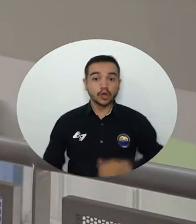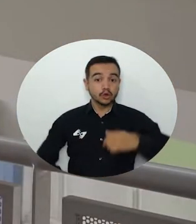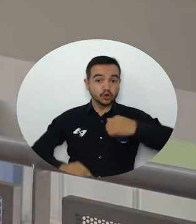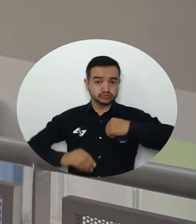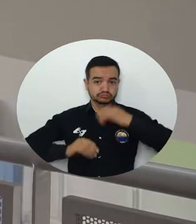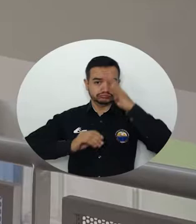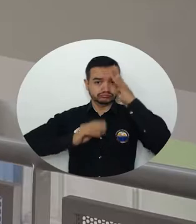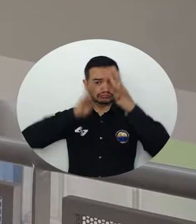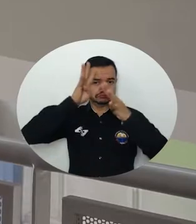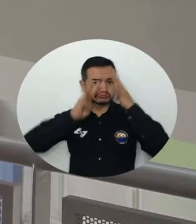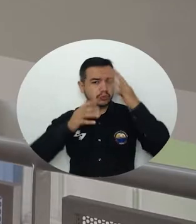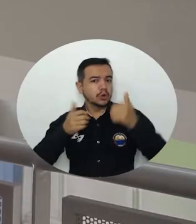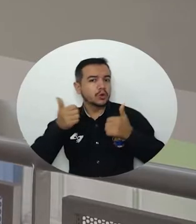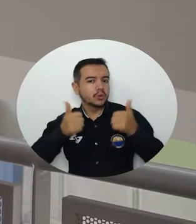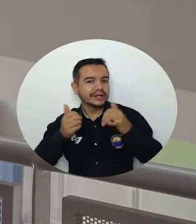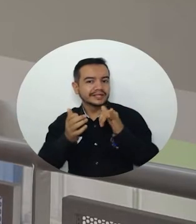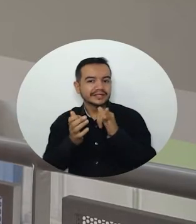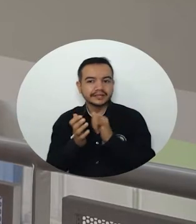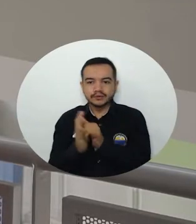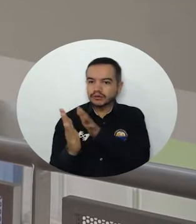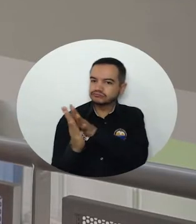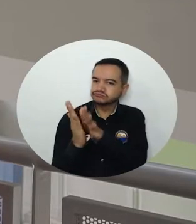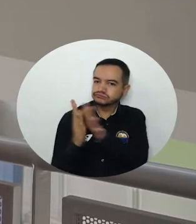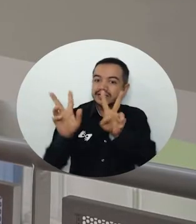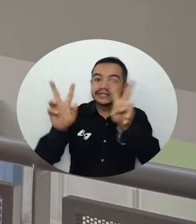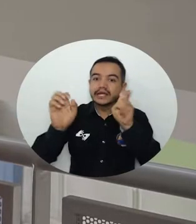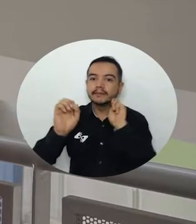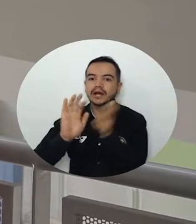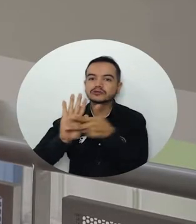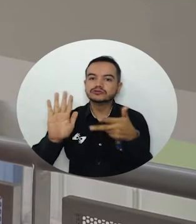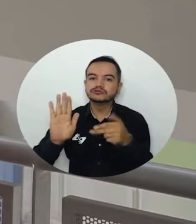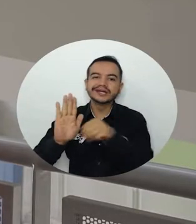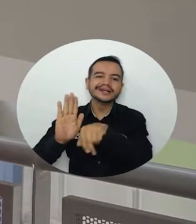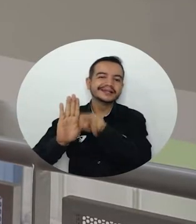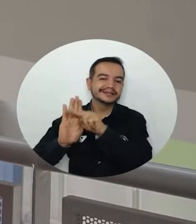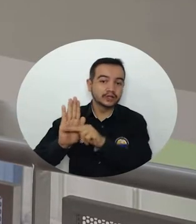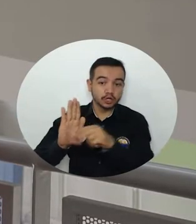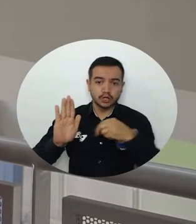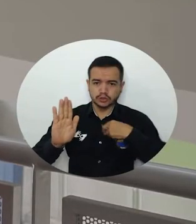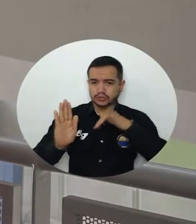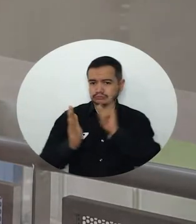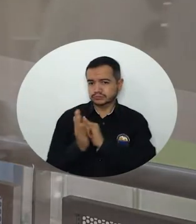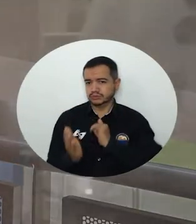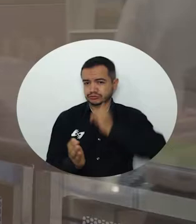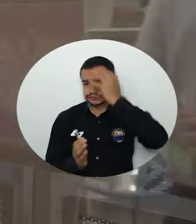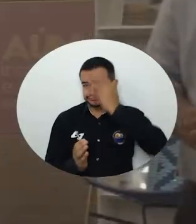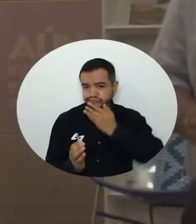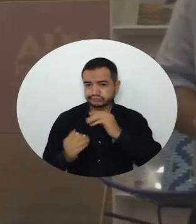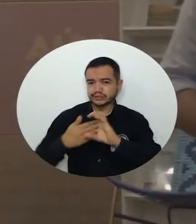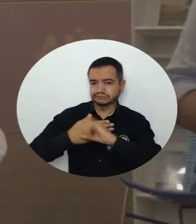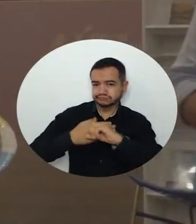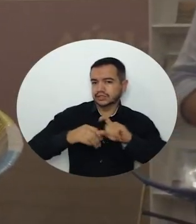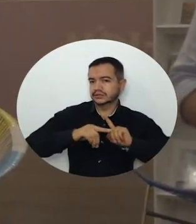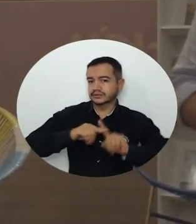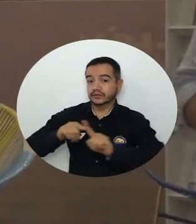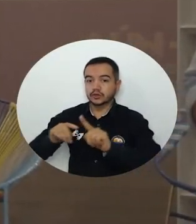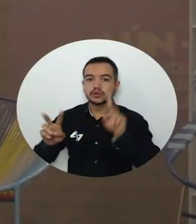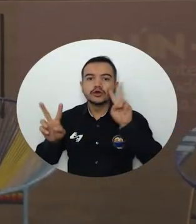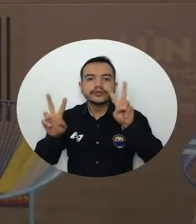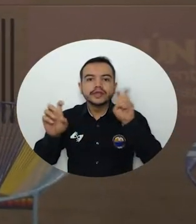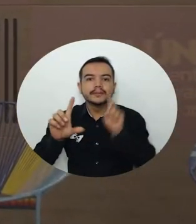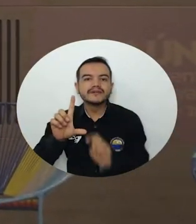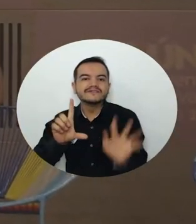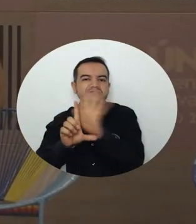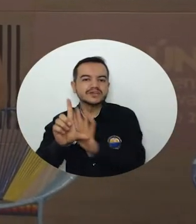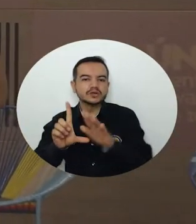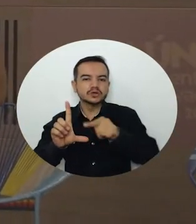este InnovaFES fue cápsulas constitucionales, la cual es un segmento que monto en mis redes sociales de videos donde hablo de